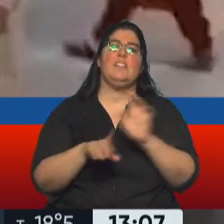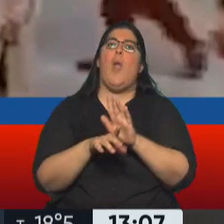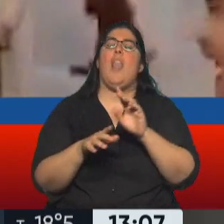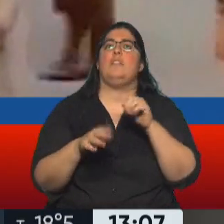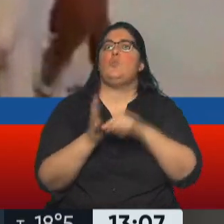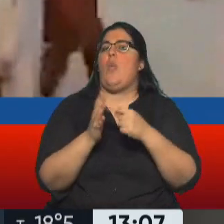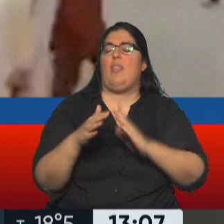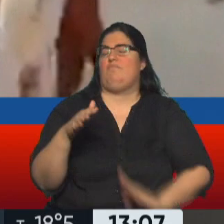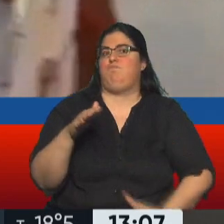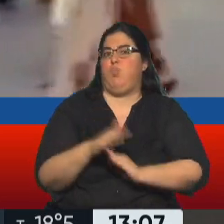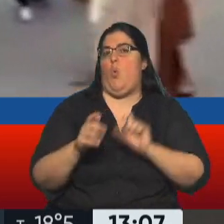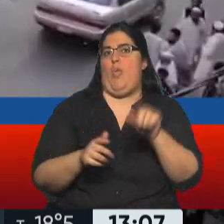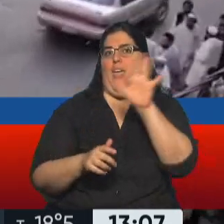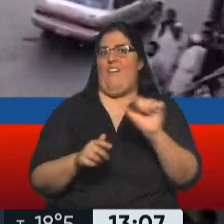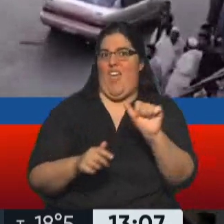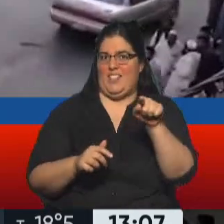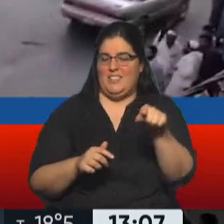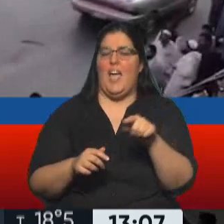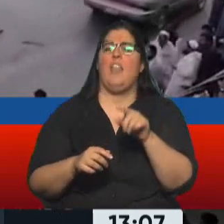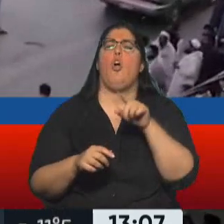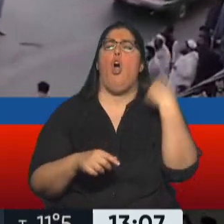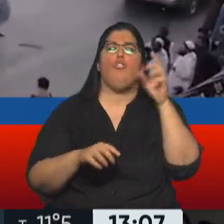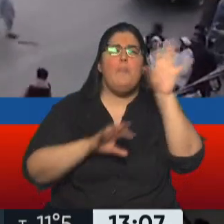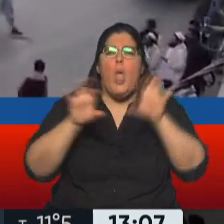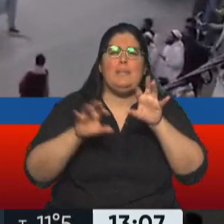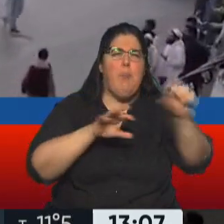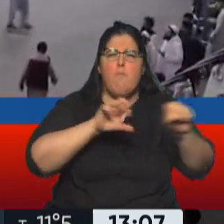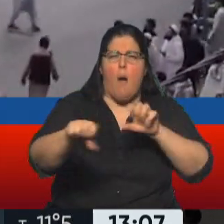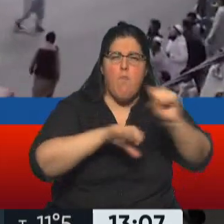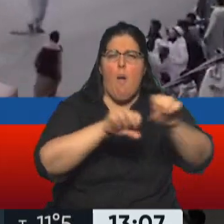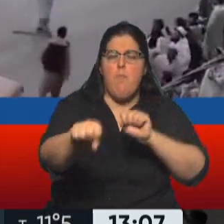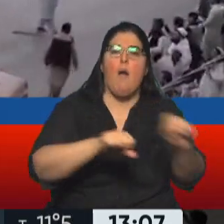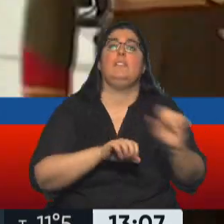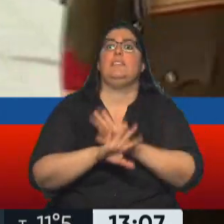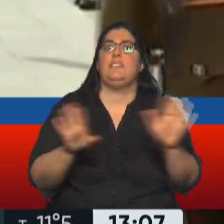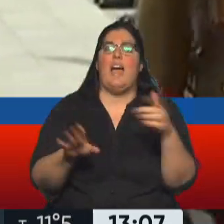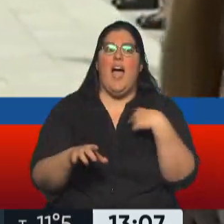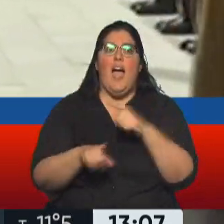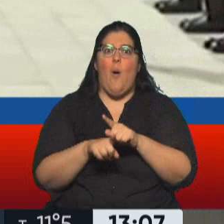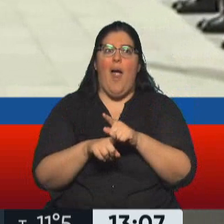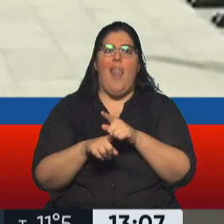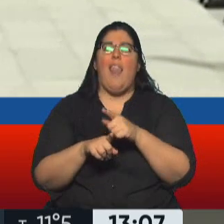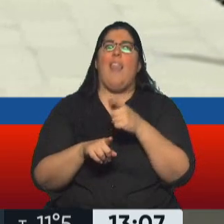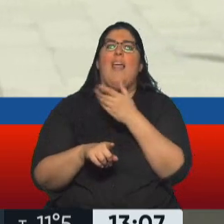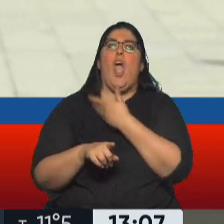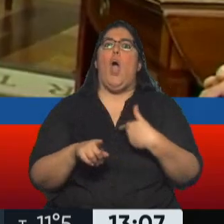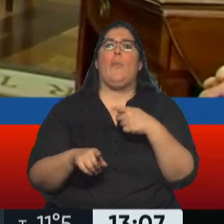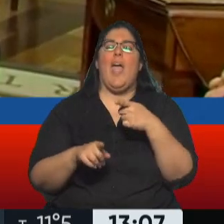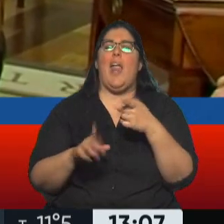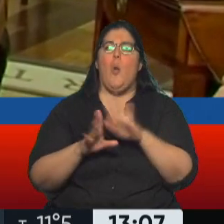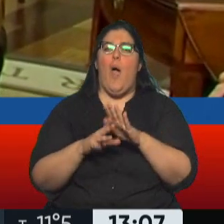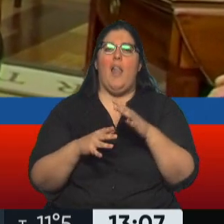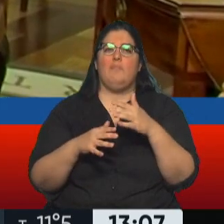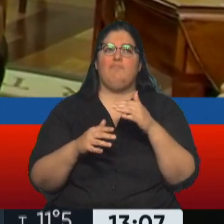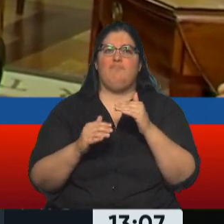país y otra decena de capitales provinciales. Fue el principio del fin de una ficción estatal que solo se sostuvo sobre el